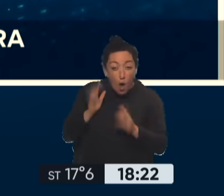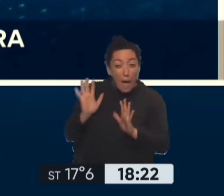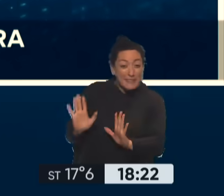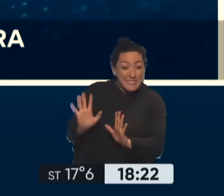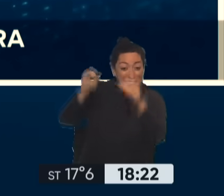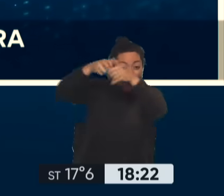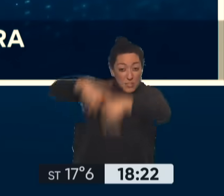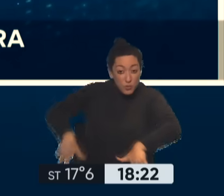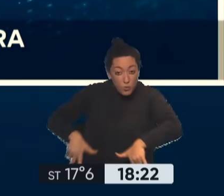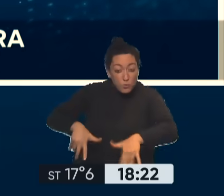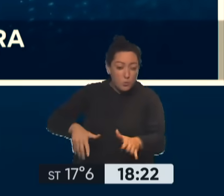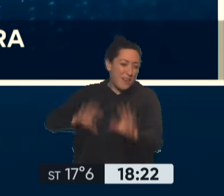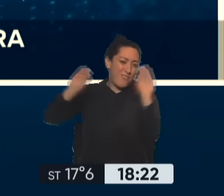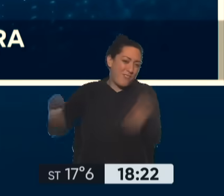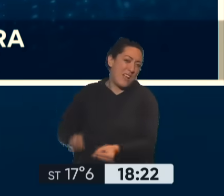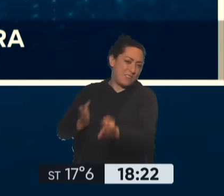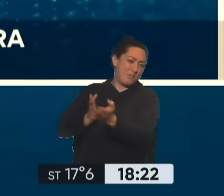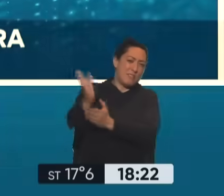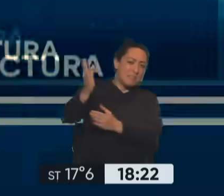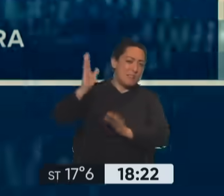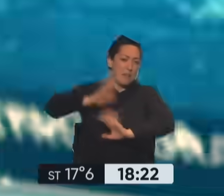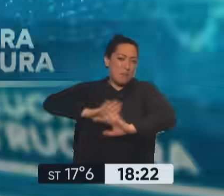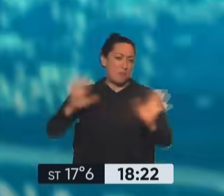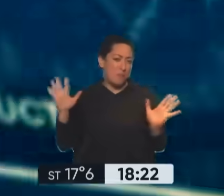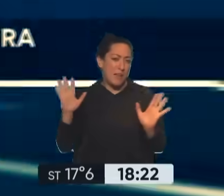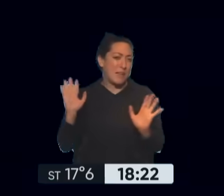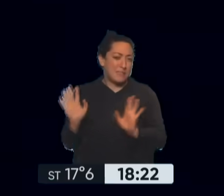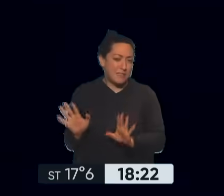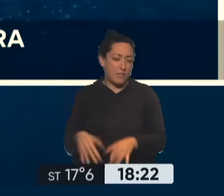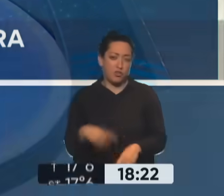¿sí?, de una estructura que está condenada al fracaso.